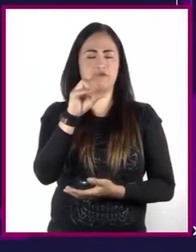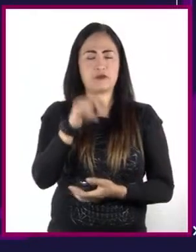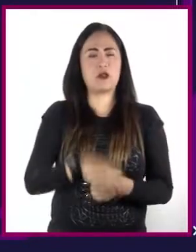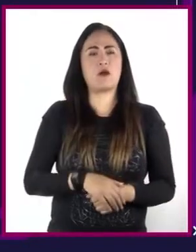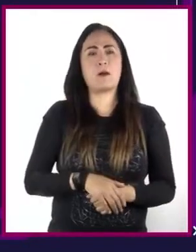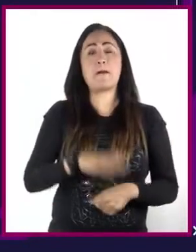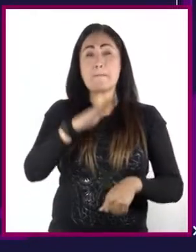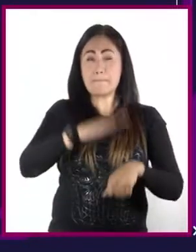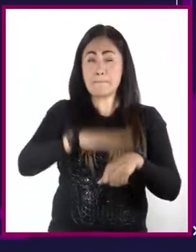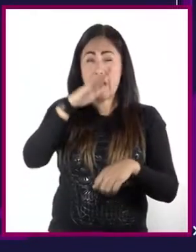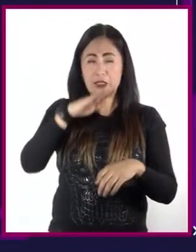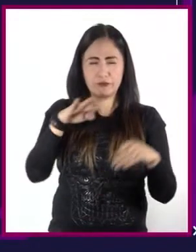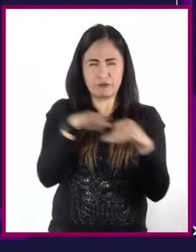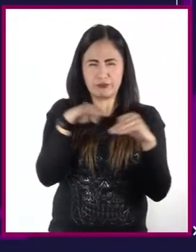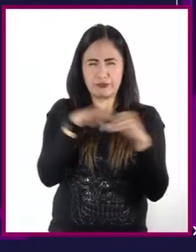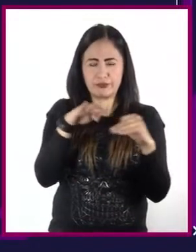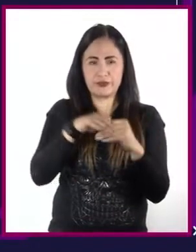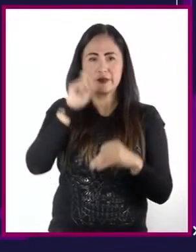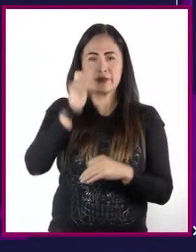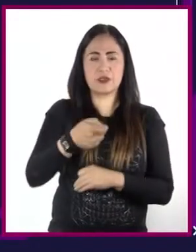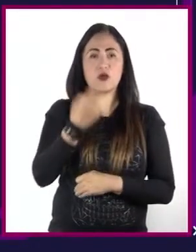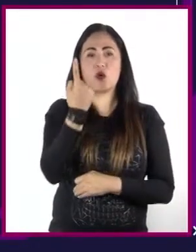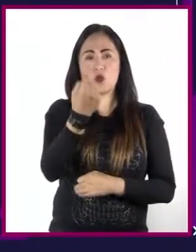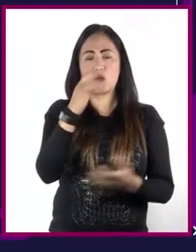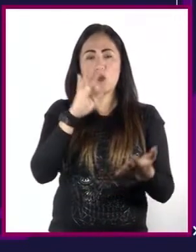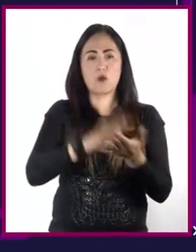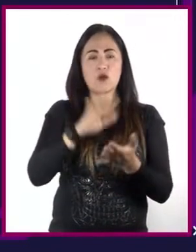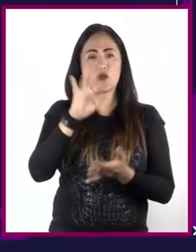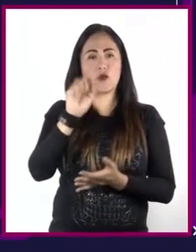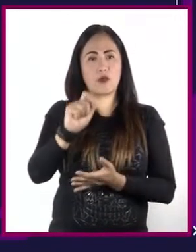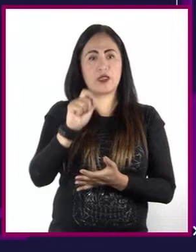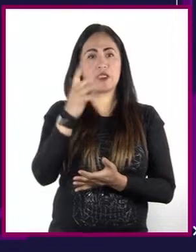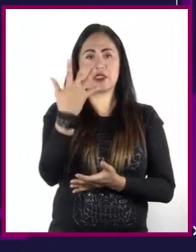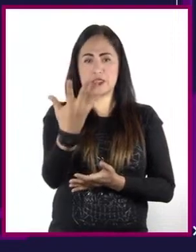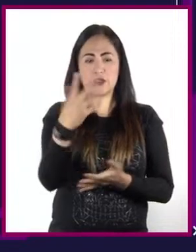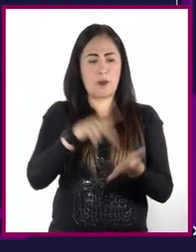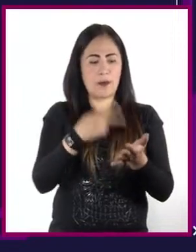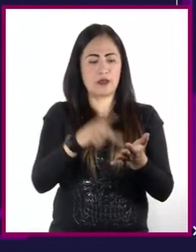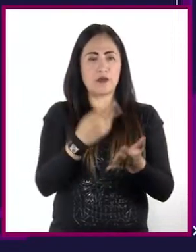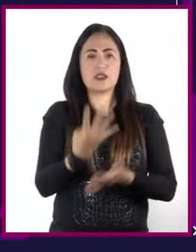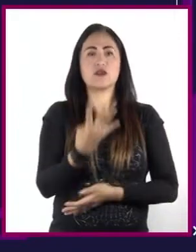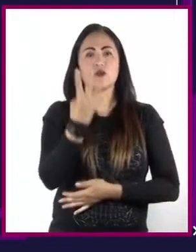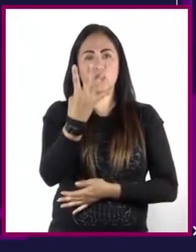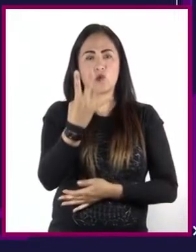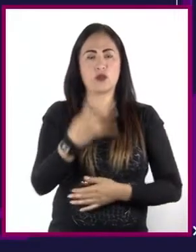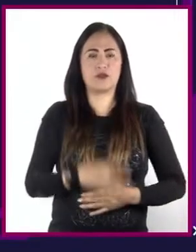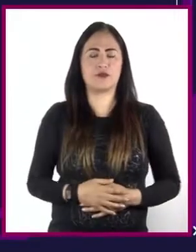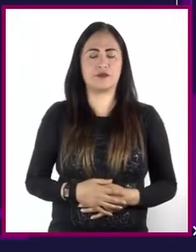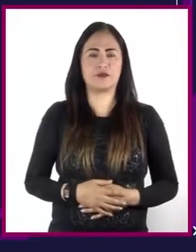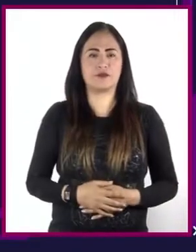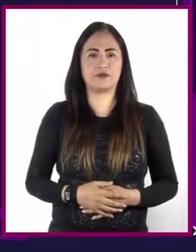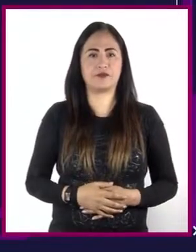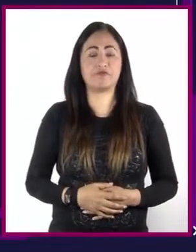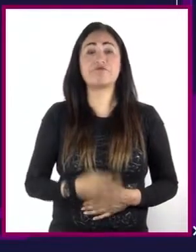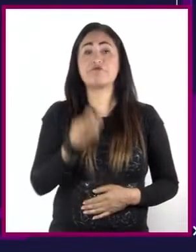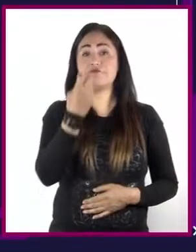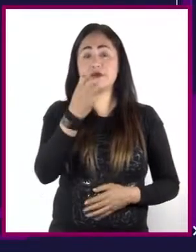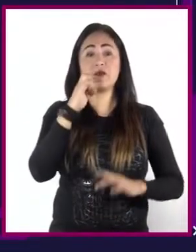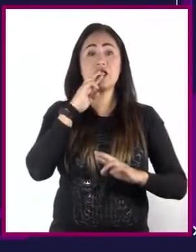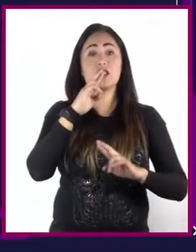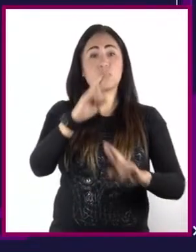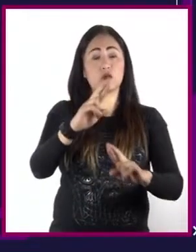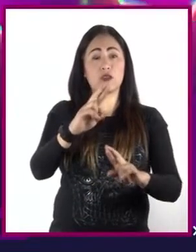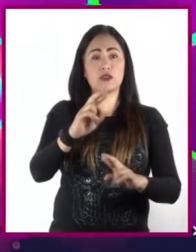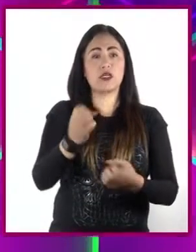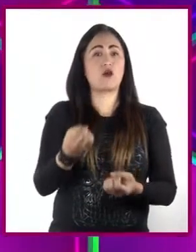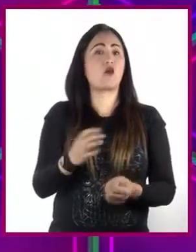se repite con más frecuencia es 1.25, que se repite 4 veces. Por lo tanto, la respuesta